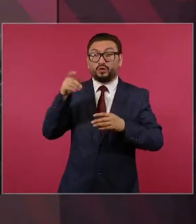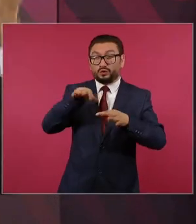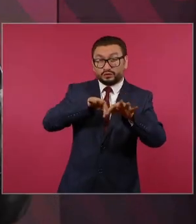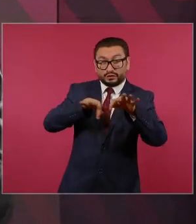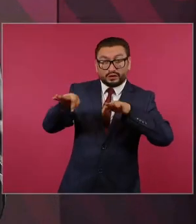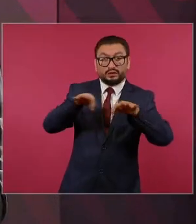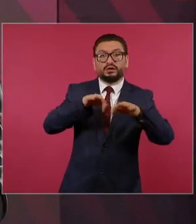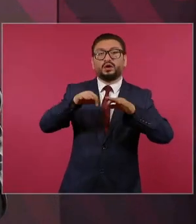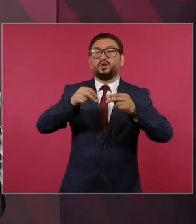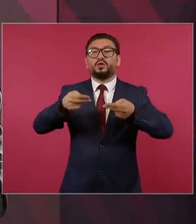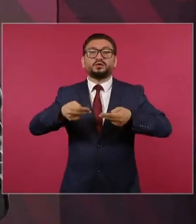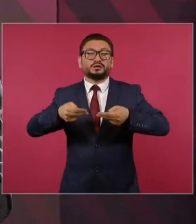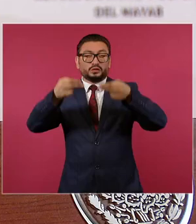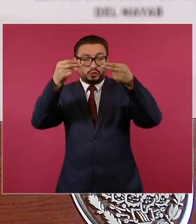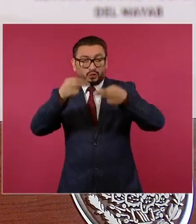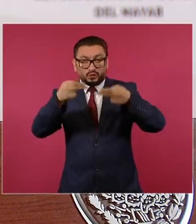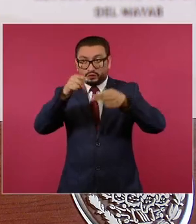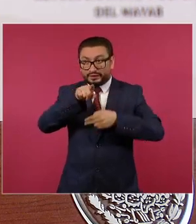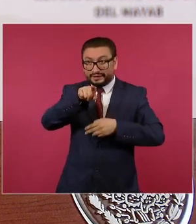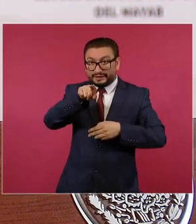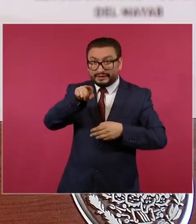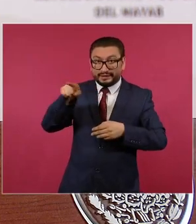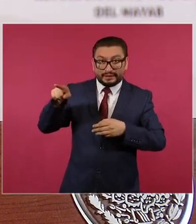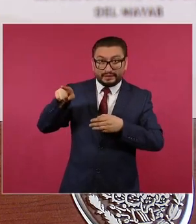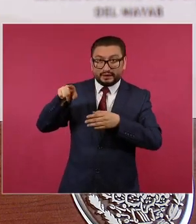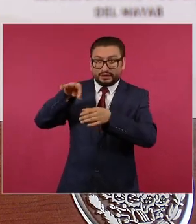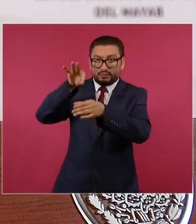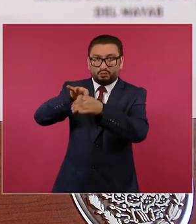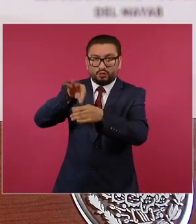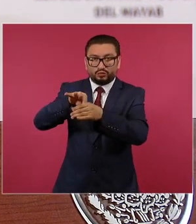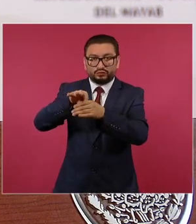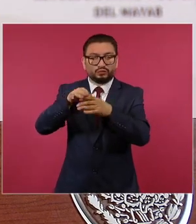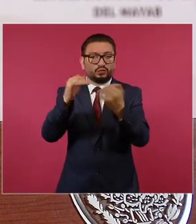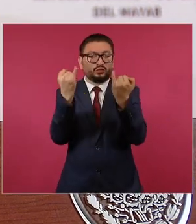de un comerciante, que de un potentado